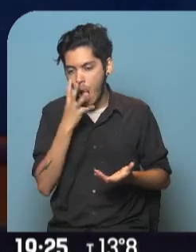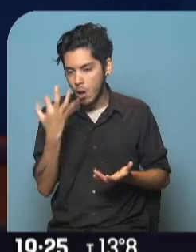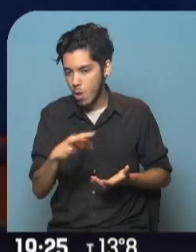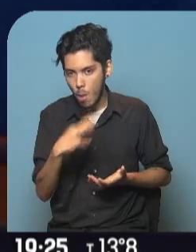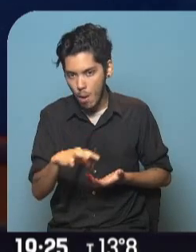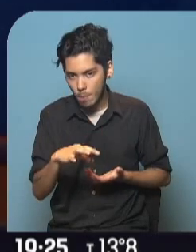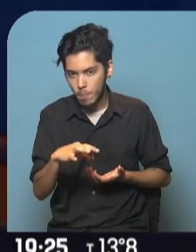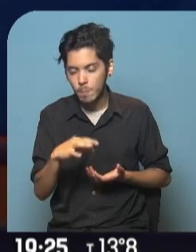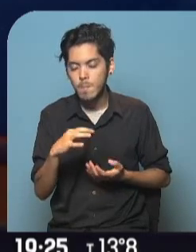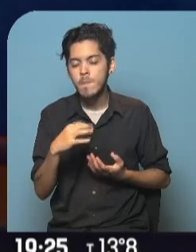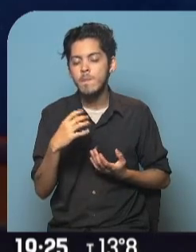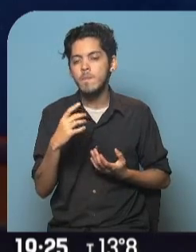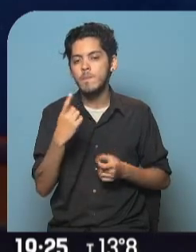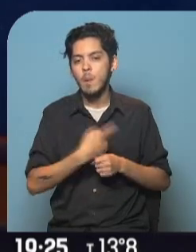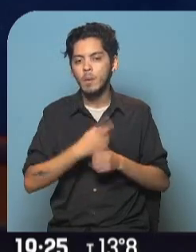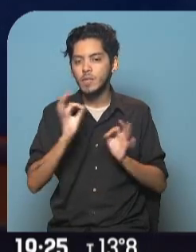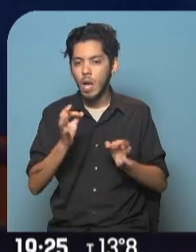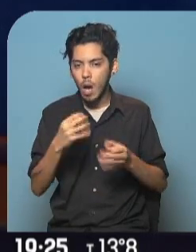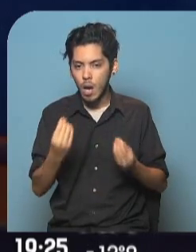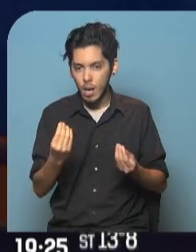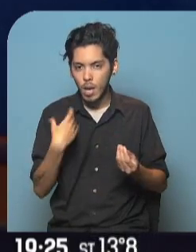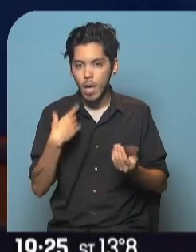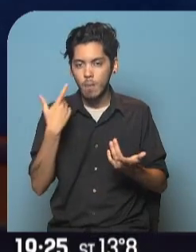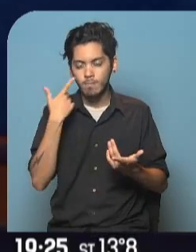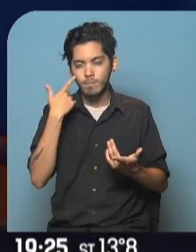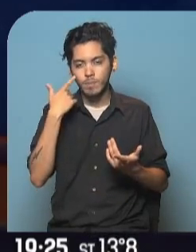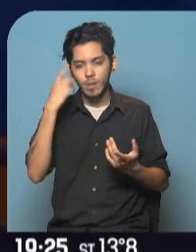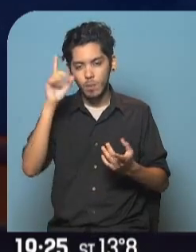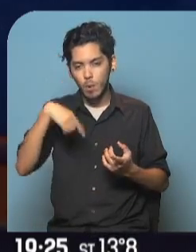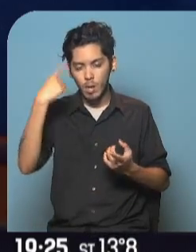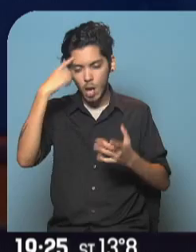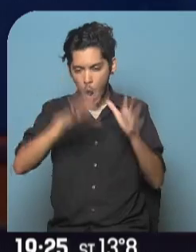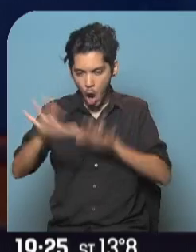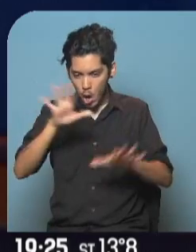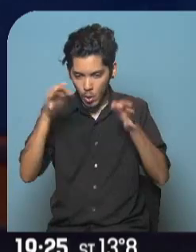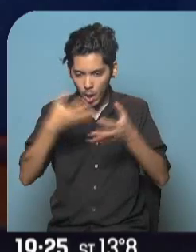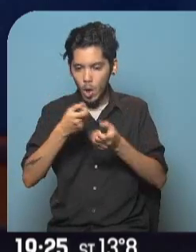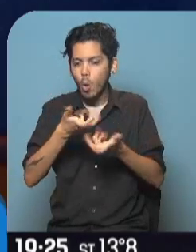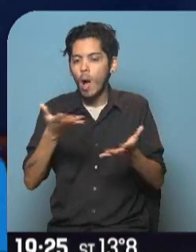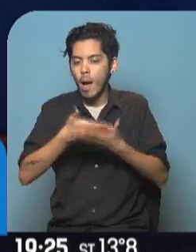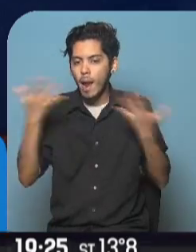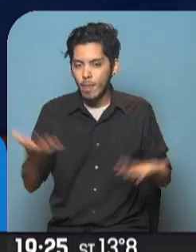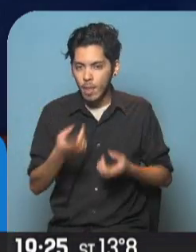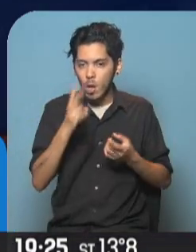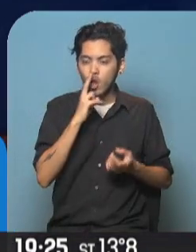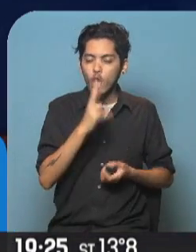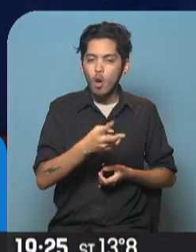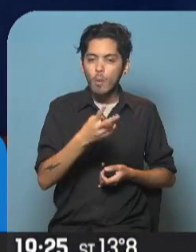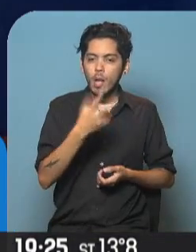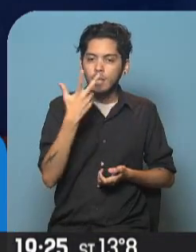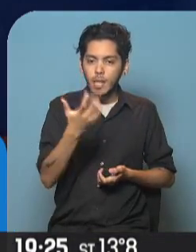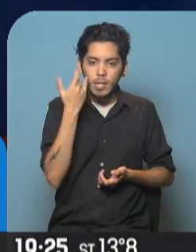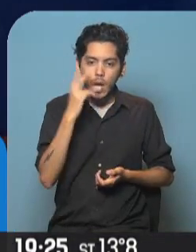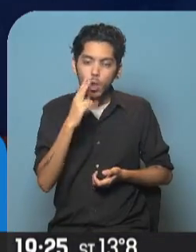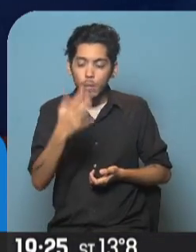hay que tener en cuenta primero para tener orden de magnitud desde el 2003 al 2015 los precios se